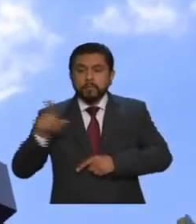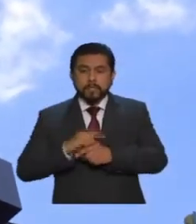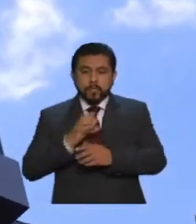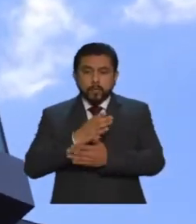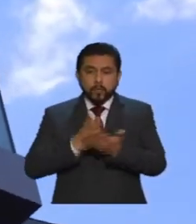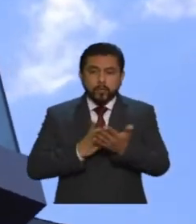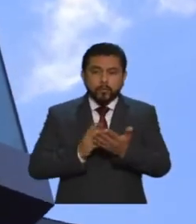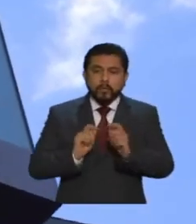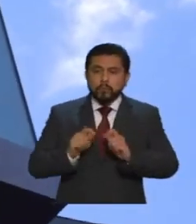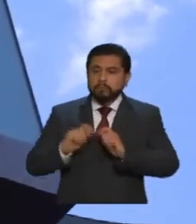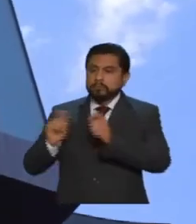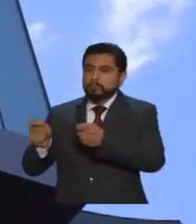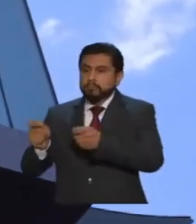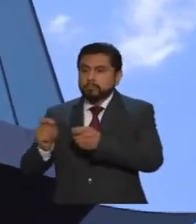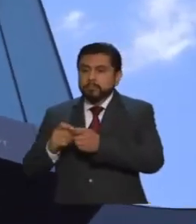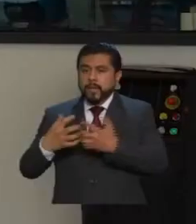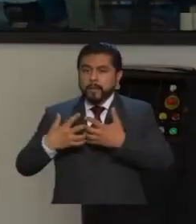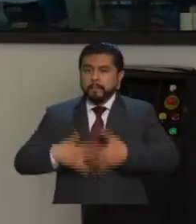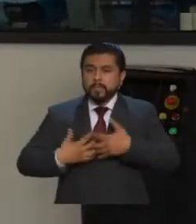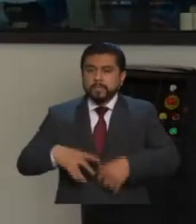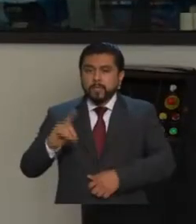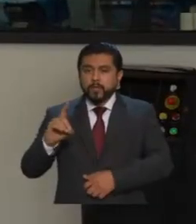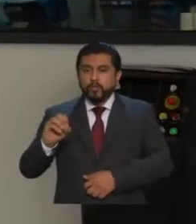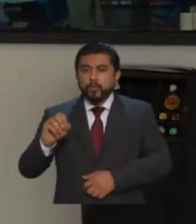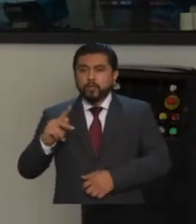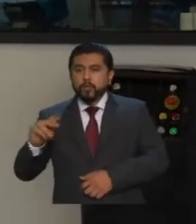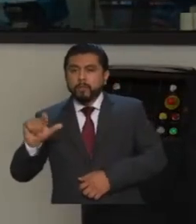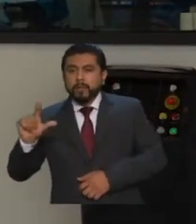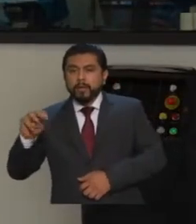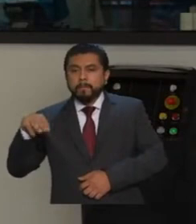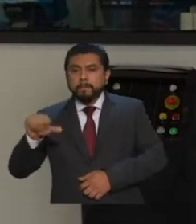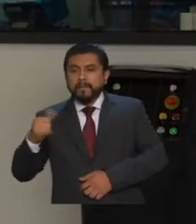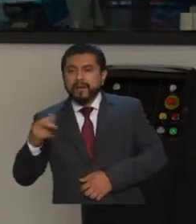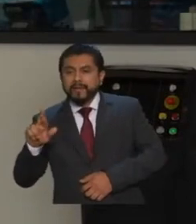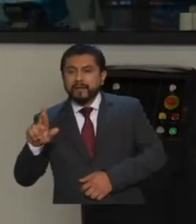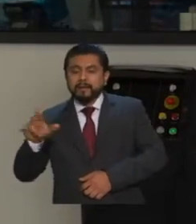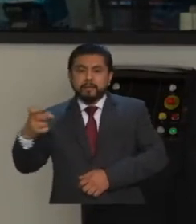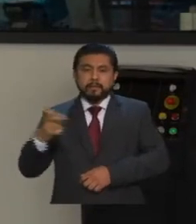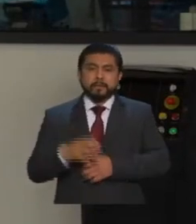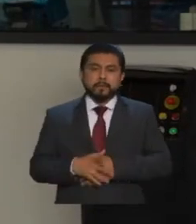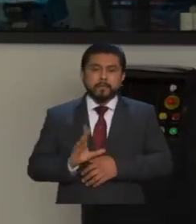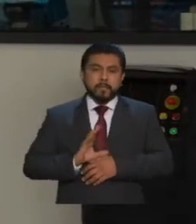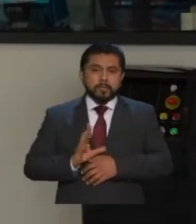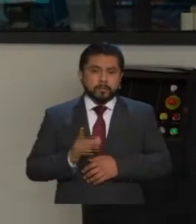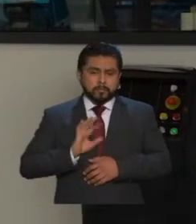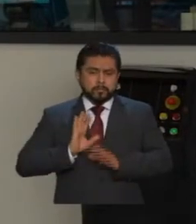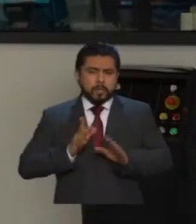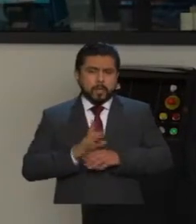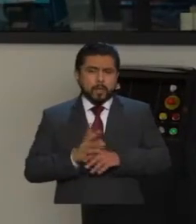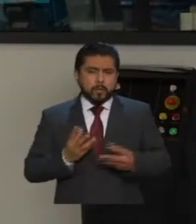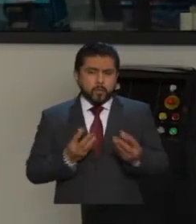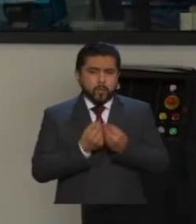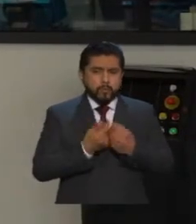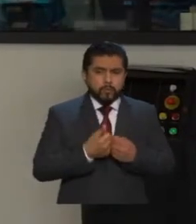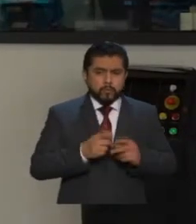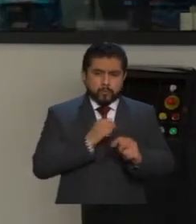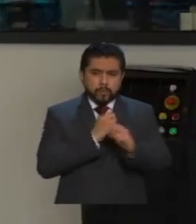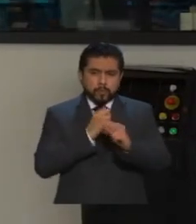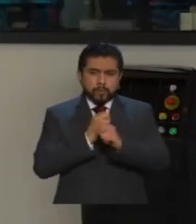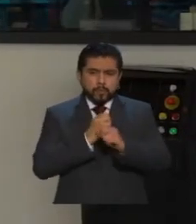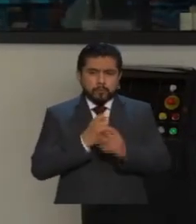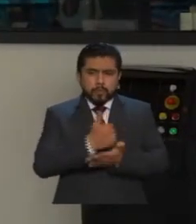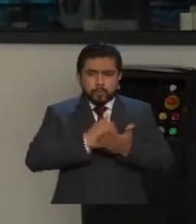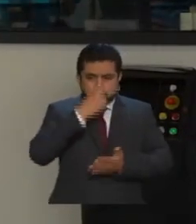contrato a la empresa Doppelmayr. Es el primer teleférico de transporte público en la Ciudad de México y creo que es uno de los